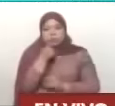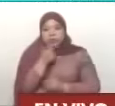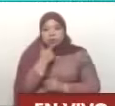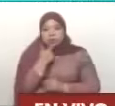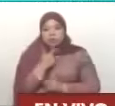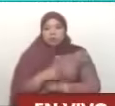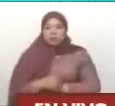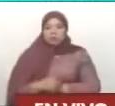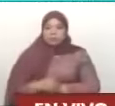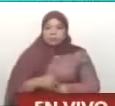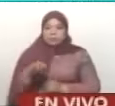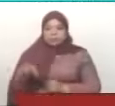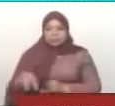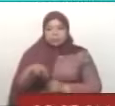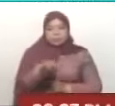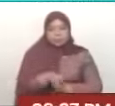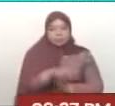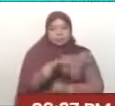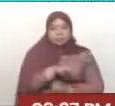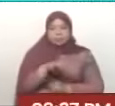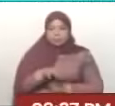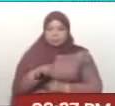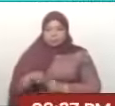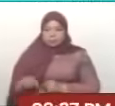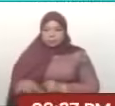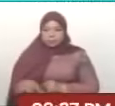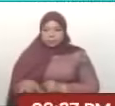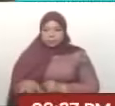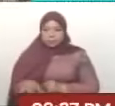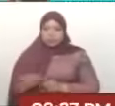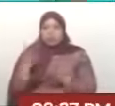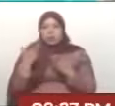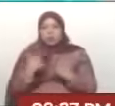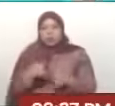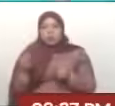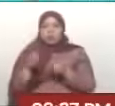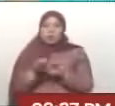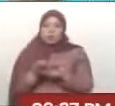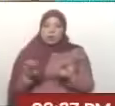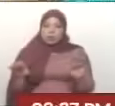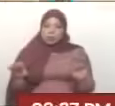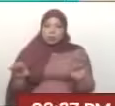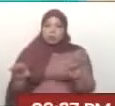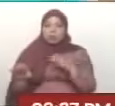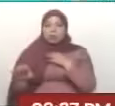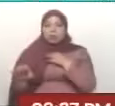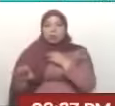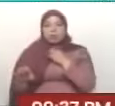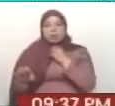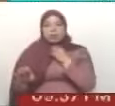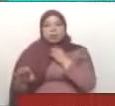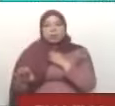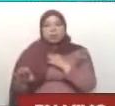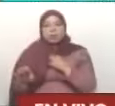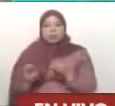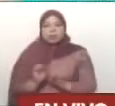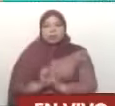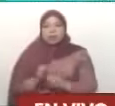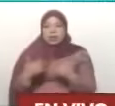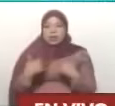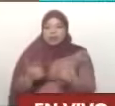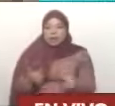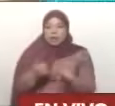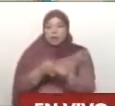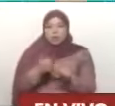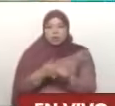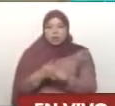territorialidad. En el sentido de que nosotros, bueno, nos dimos cuenta de que cuando hablamos de educación tenemos los centros de estudios, cuando hablamos de salud la gente